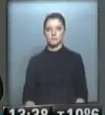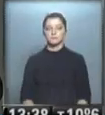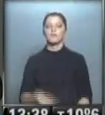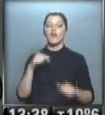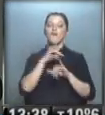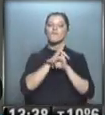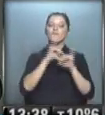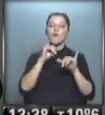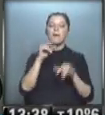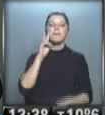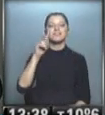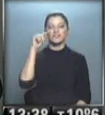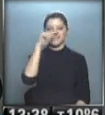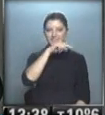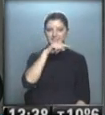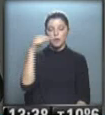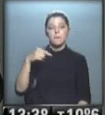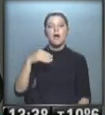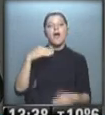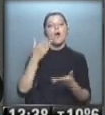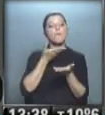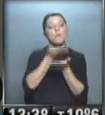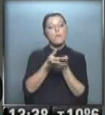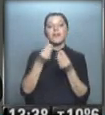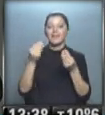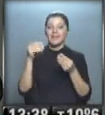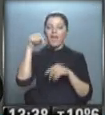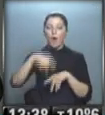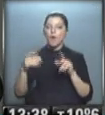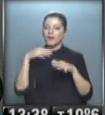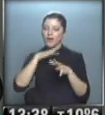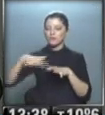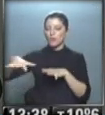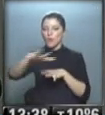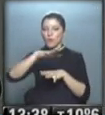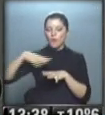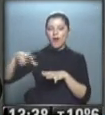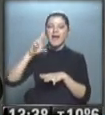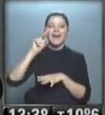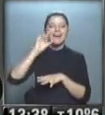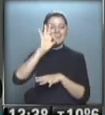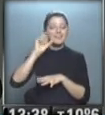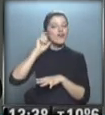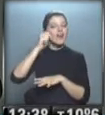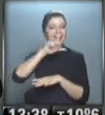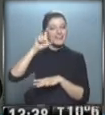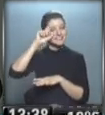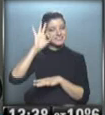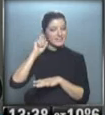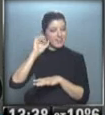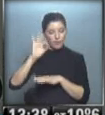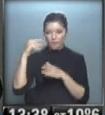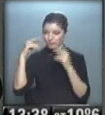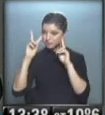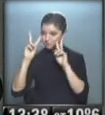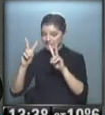informa visión 7 para proponerles trasladarnos a la ciudad de Río Gallegos donde la presidenta